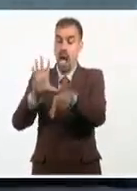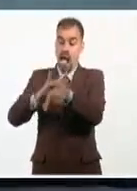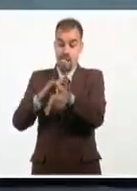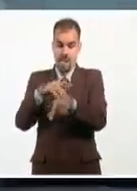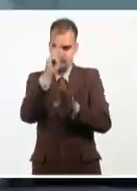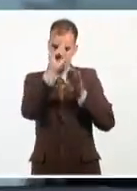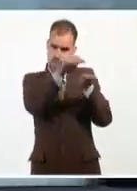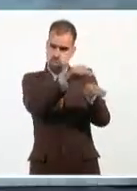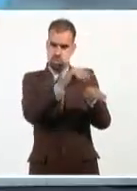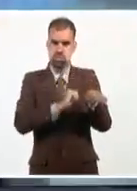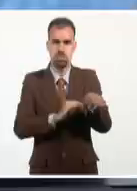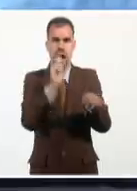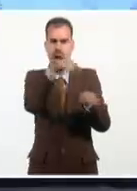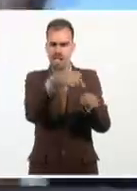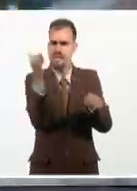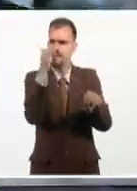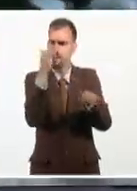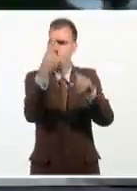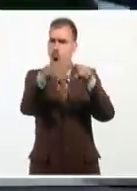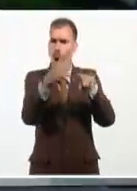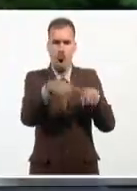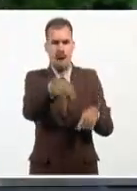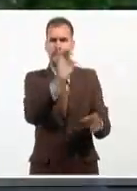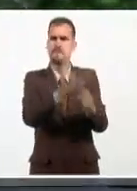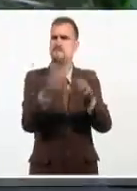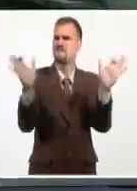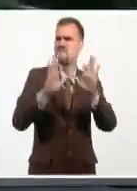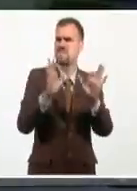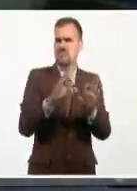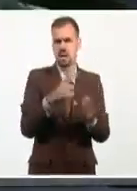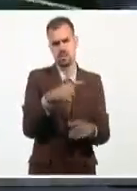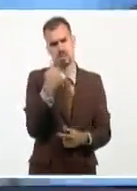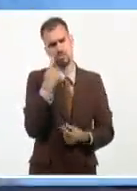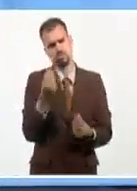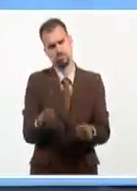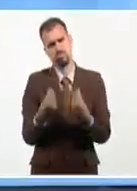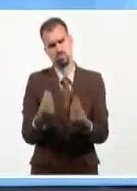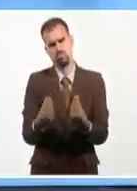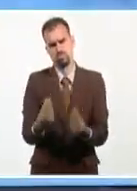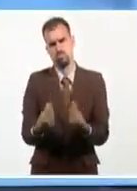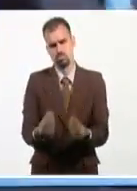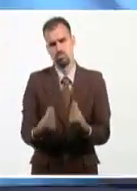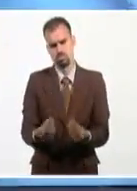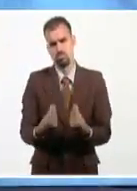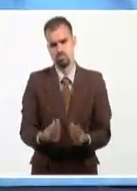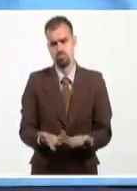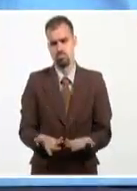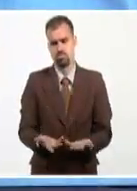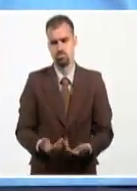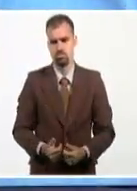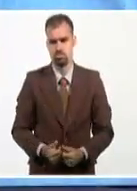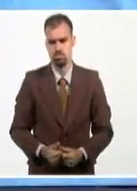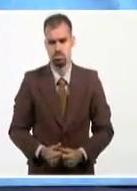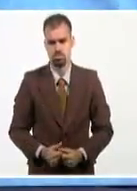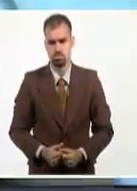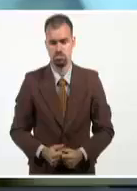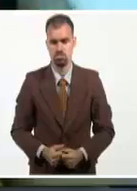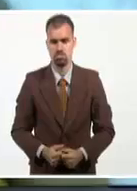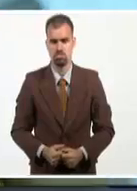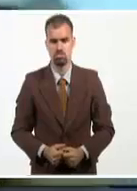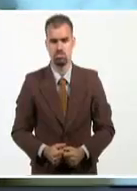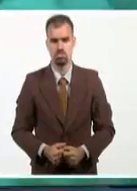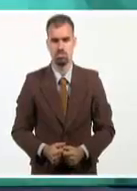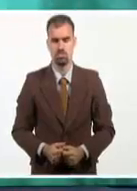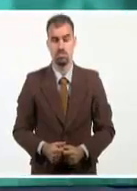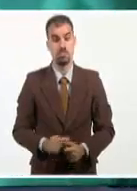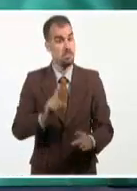emergido incluso videos de celebraciones tristemente populares en las redes sociales. A ello hay que agregar que persisten las tardanzas en